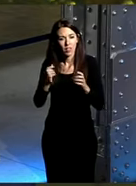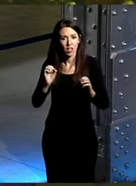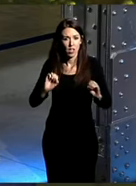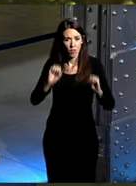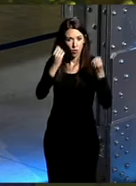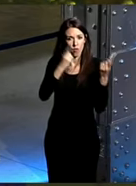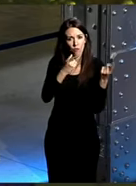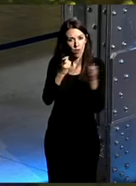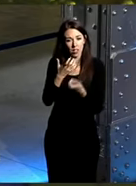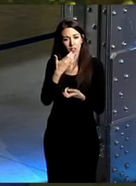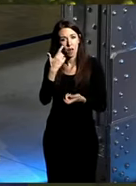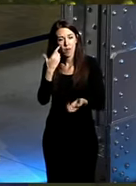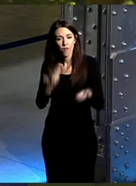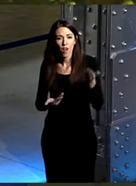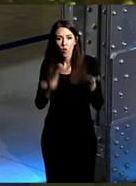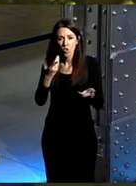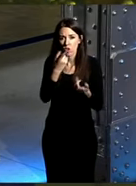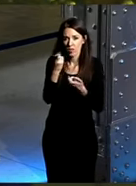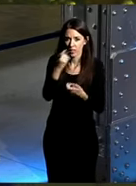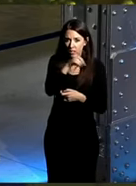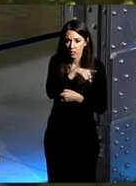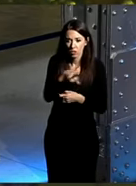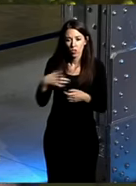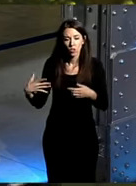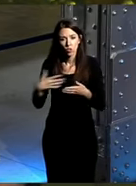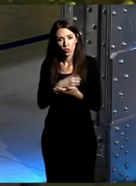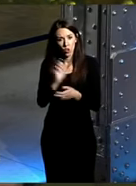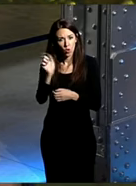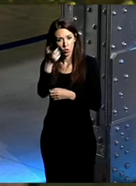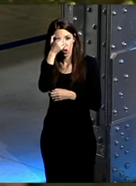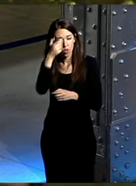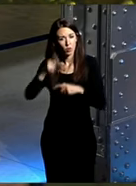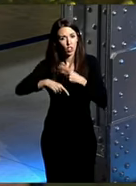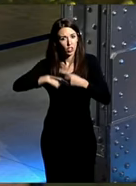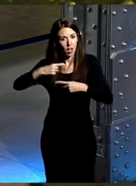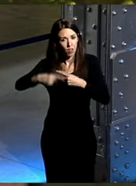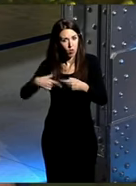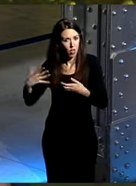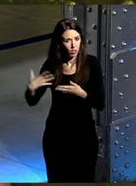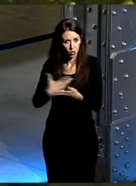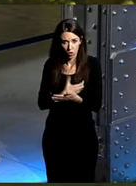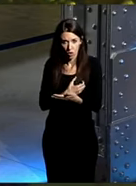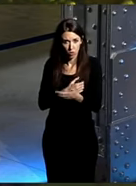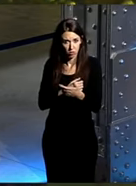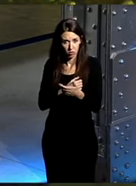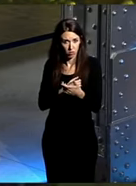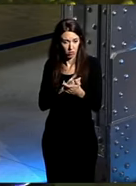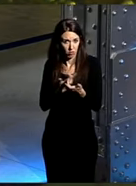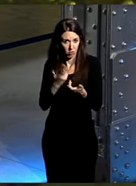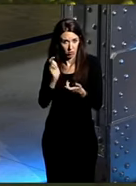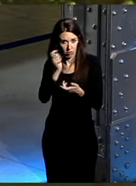revolución pendiente de si la evaluación es necesaria o no. Entonces, todos los conceptos tradicionales